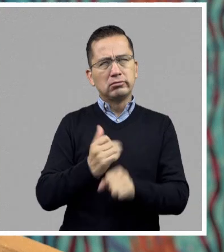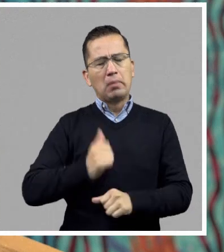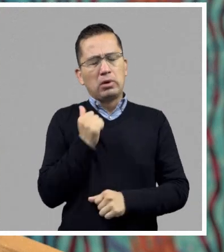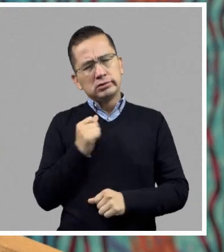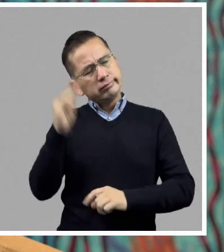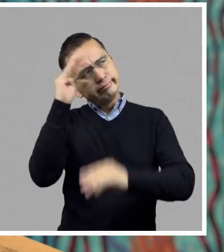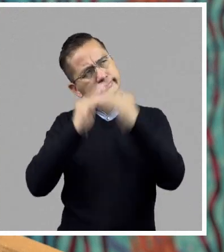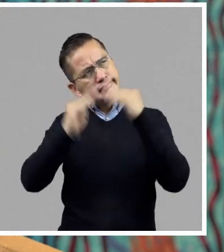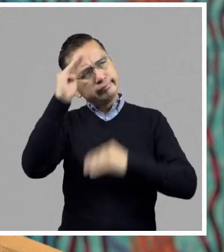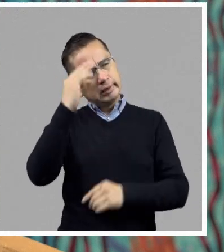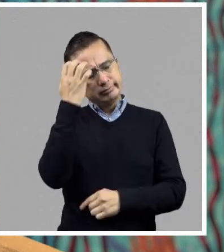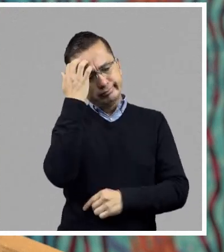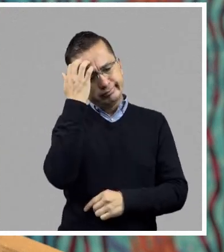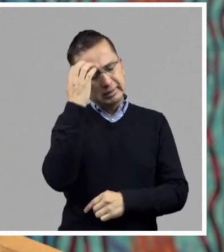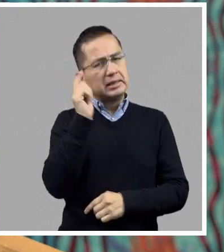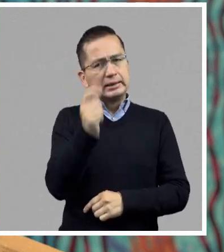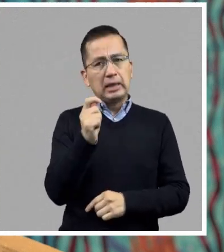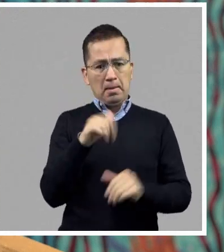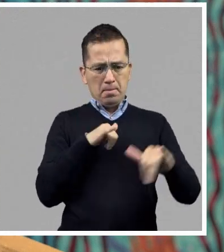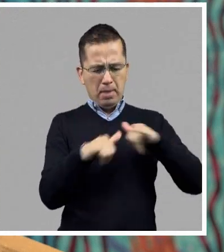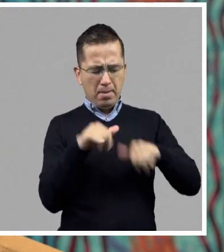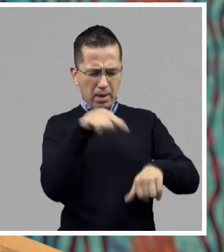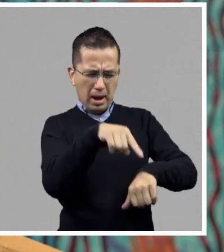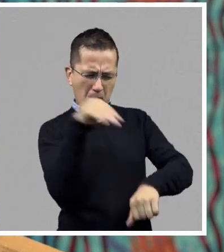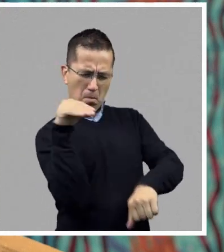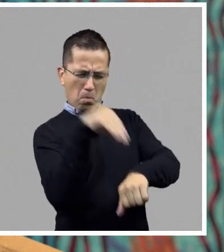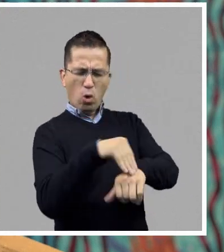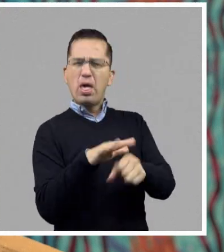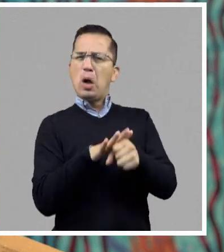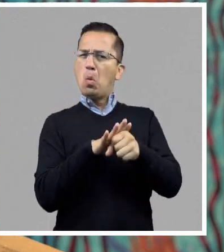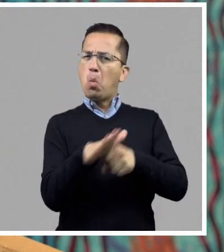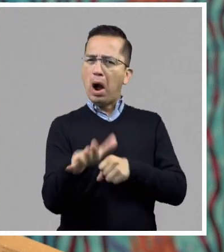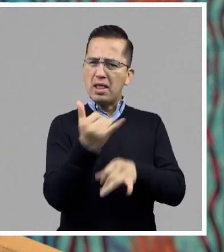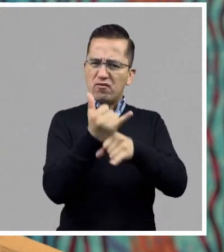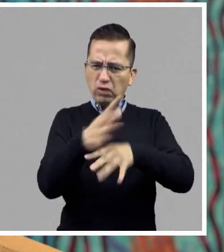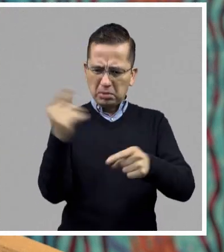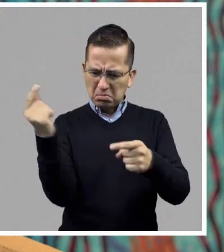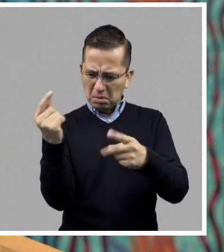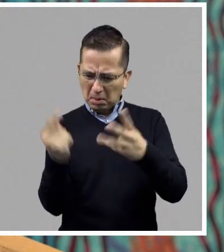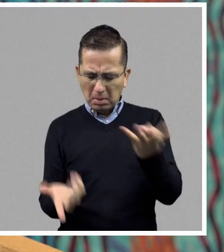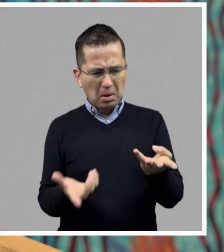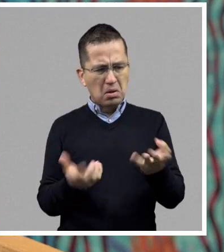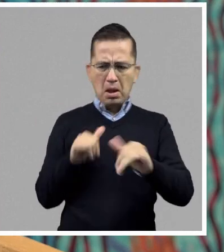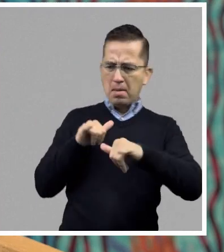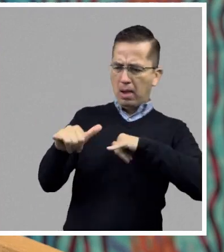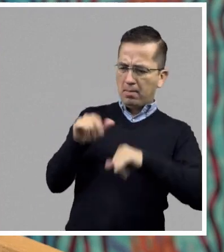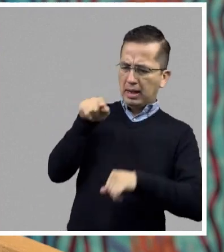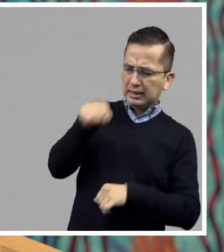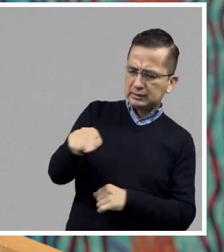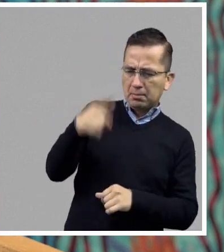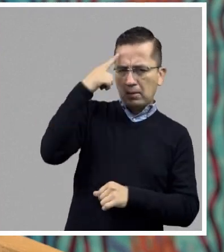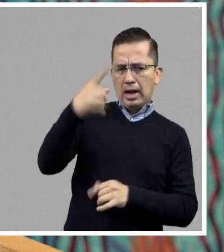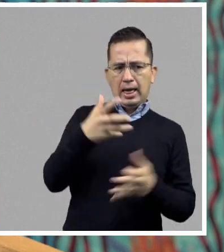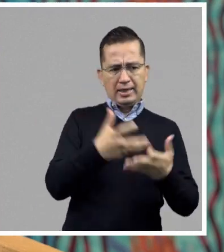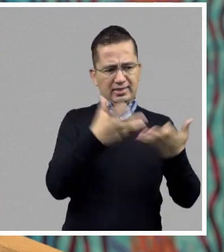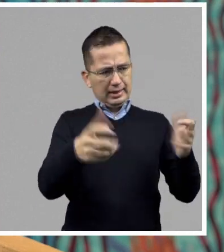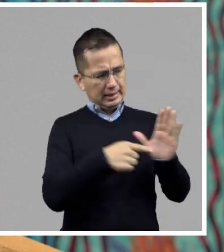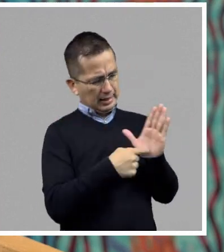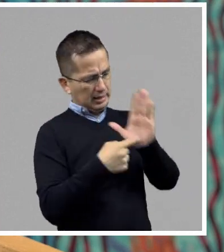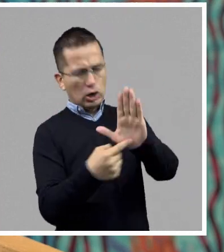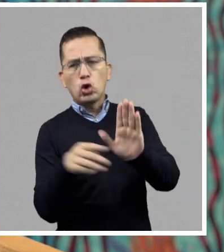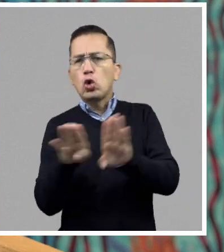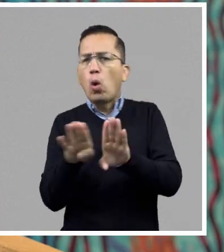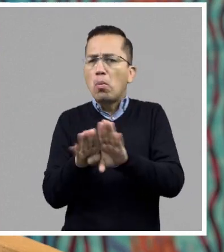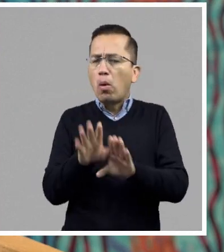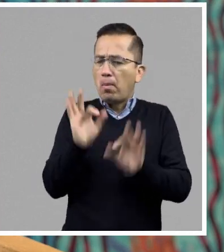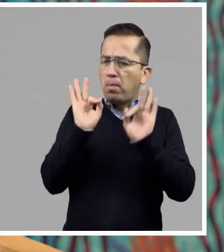y reflexionar En qué hay en un mapa qué debería de haber que no hay no qué mapa les parece que representa mejor lo que hay en un